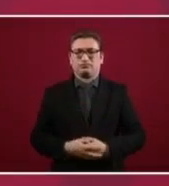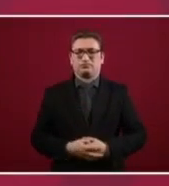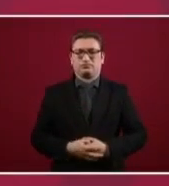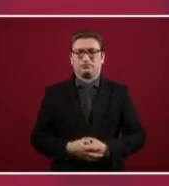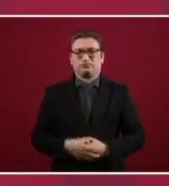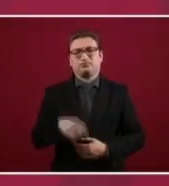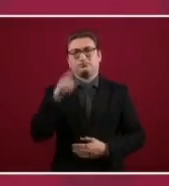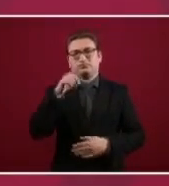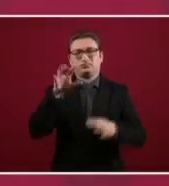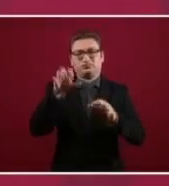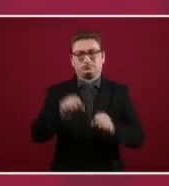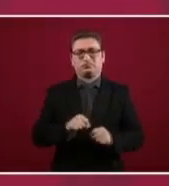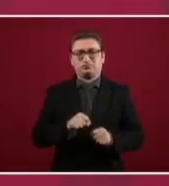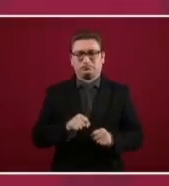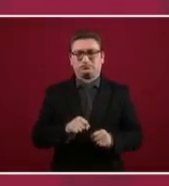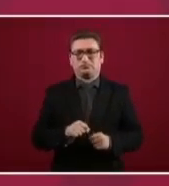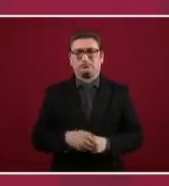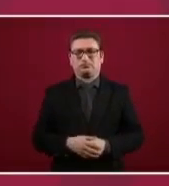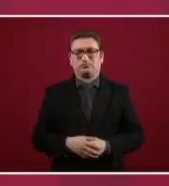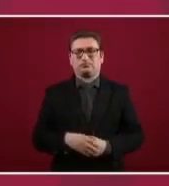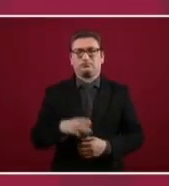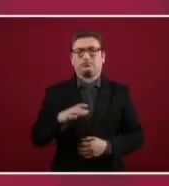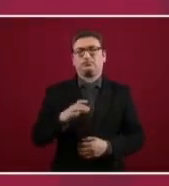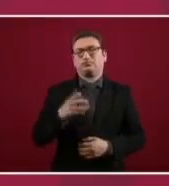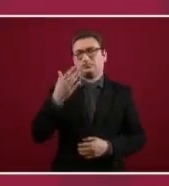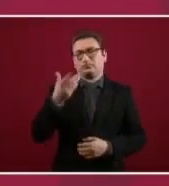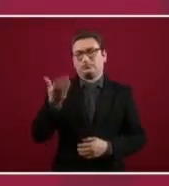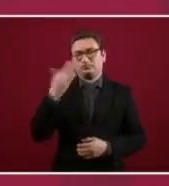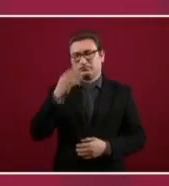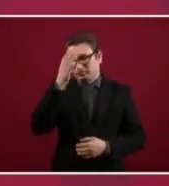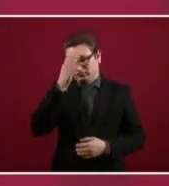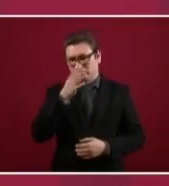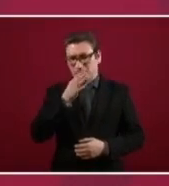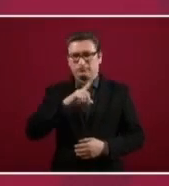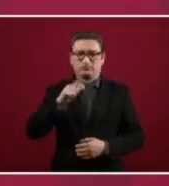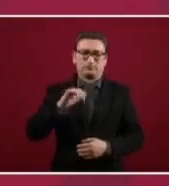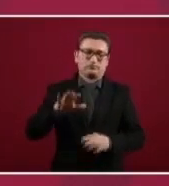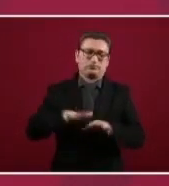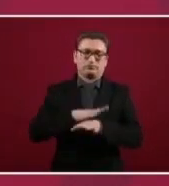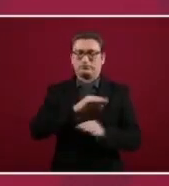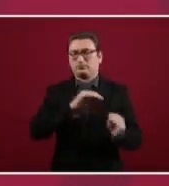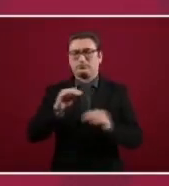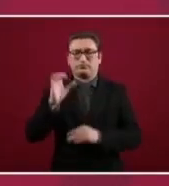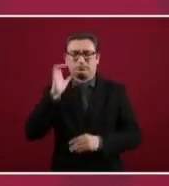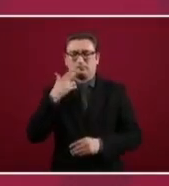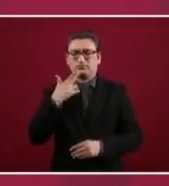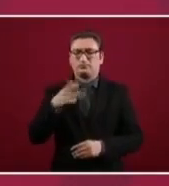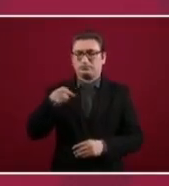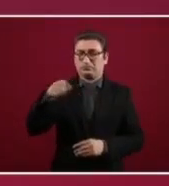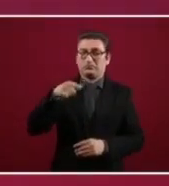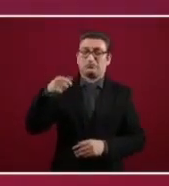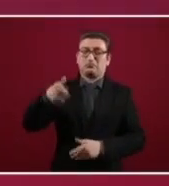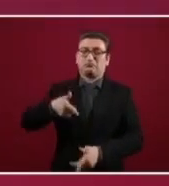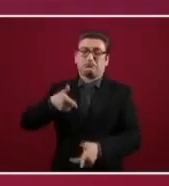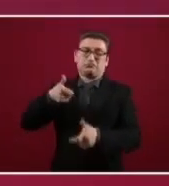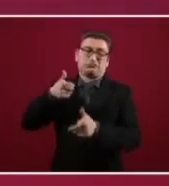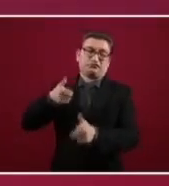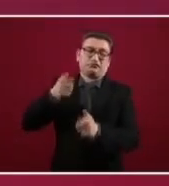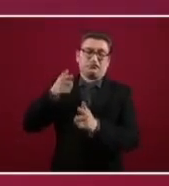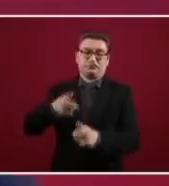ya los detienen en coahuila y lo llevan a chihuahua y allá lo fusilan